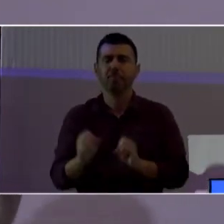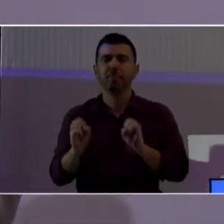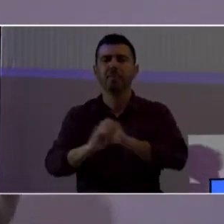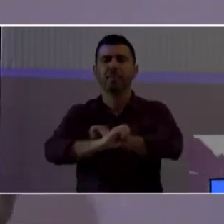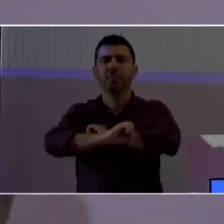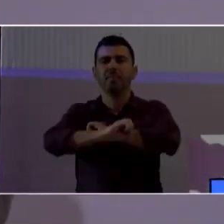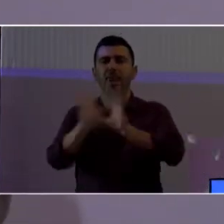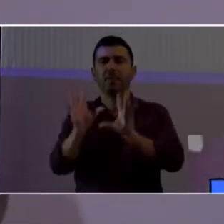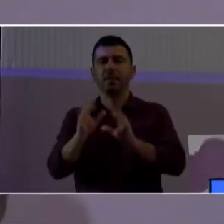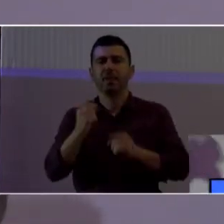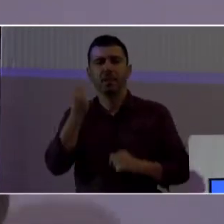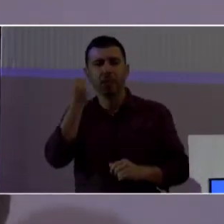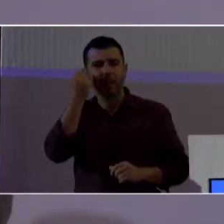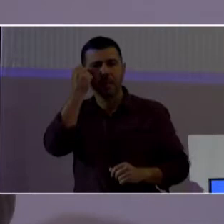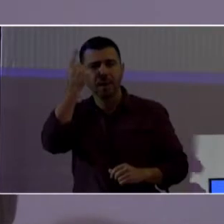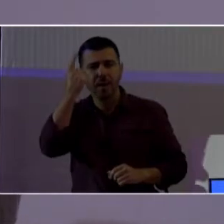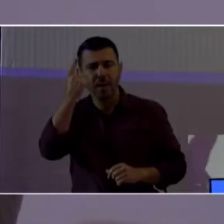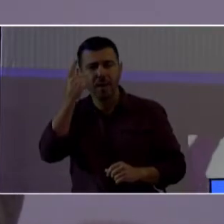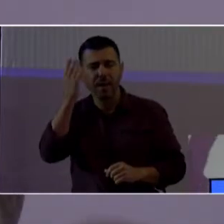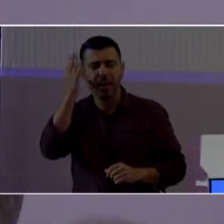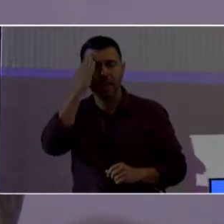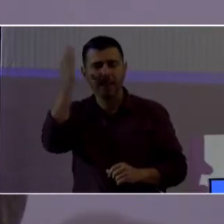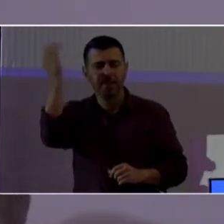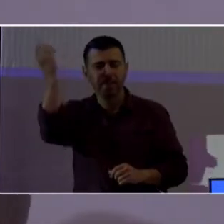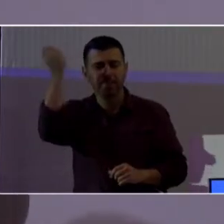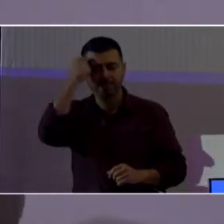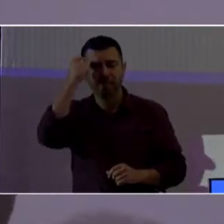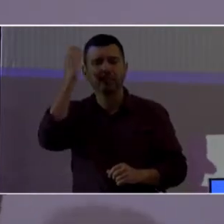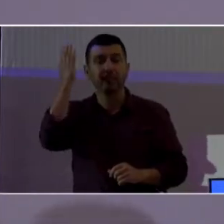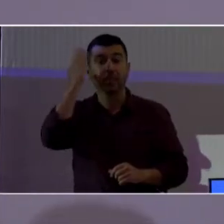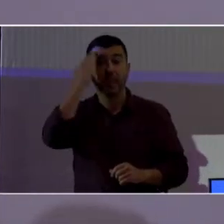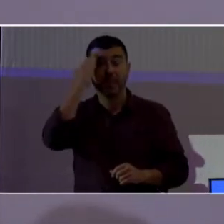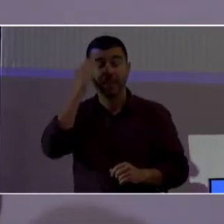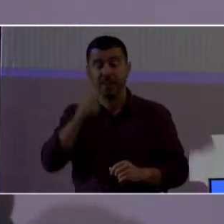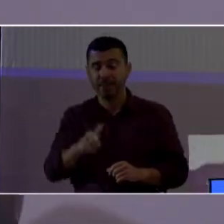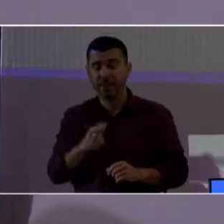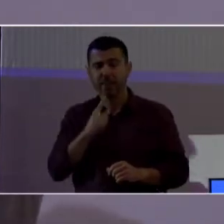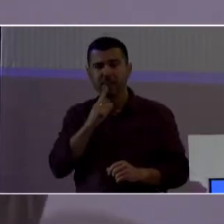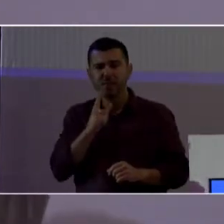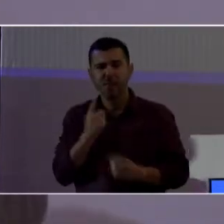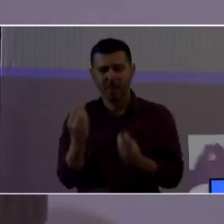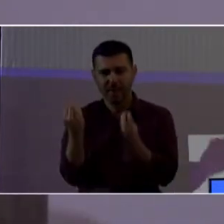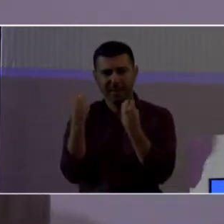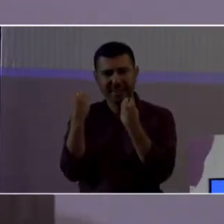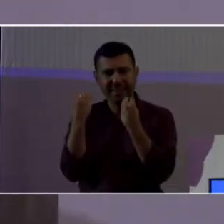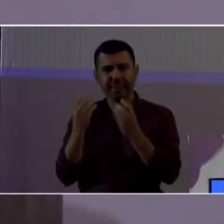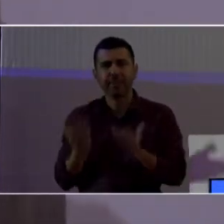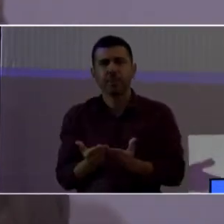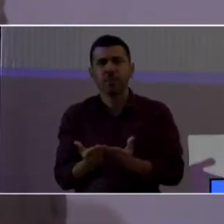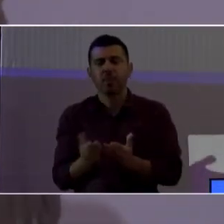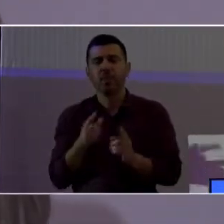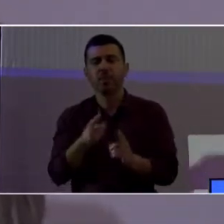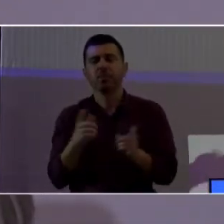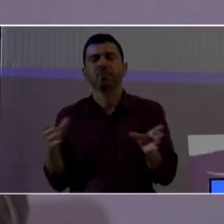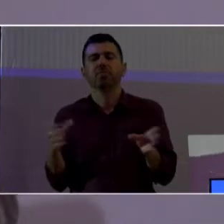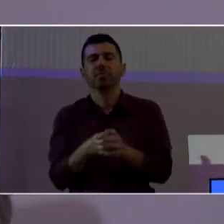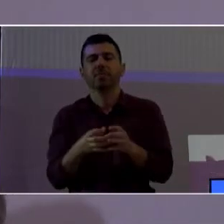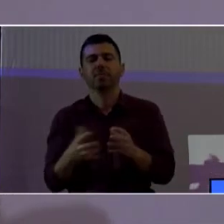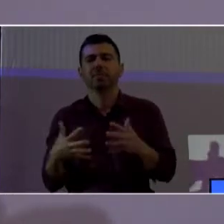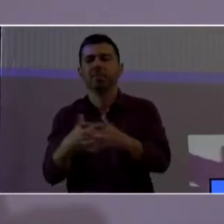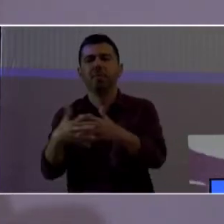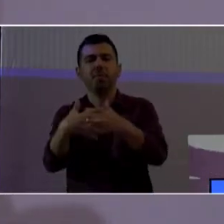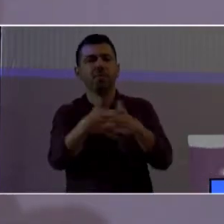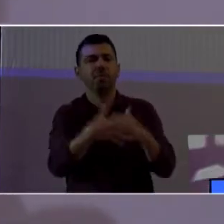claramente convencidos de que no solamente es la educación para la empleabilidad y para la asociatividad y para lo que ellos